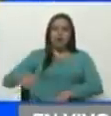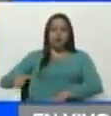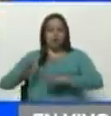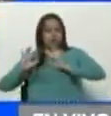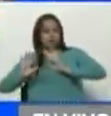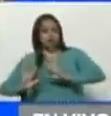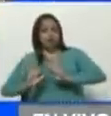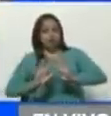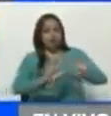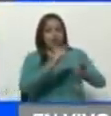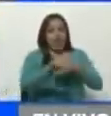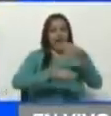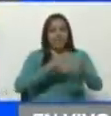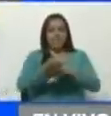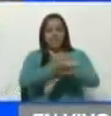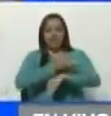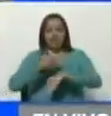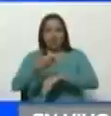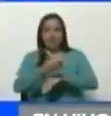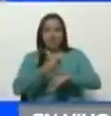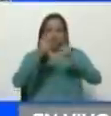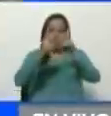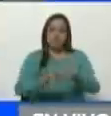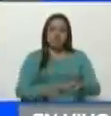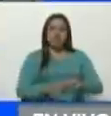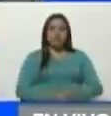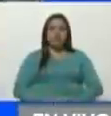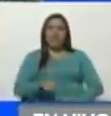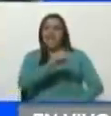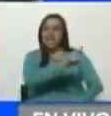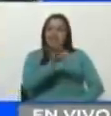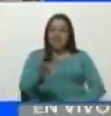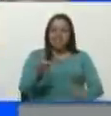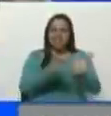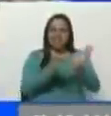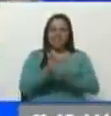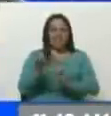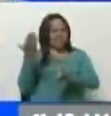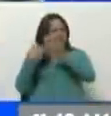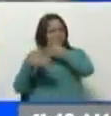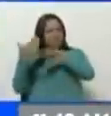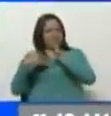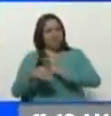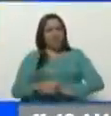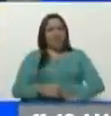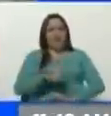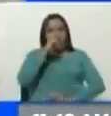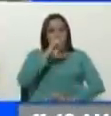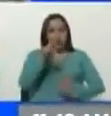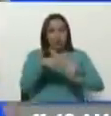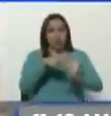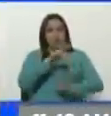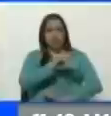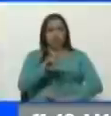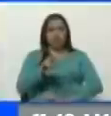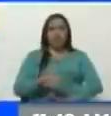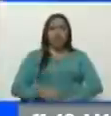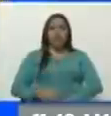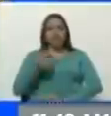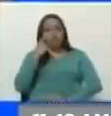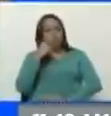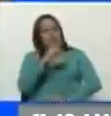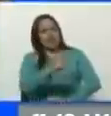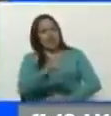a restablecer el gobierno legítimo el 13 de abril. Yo recuerdo, pasaban frente a las plantas televisoras